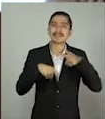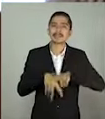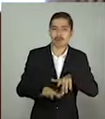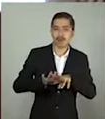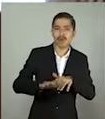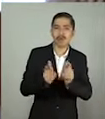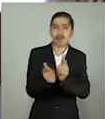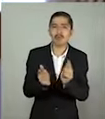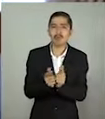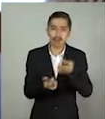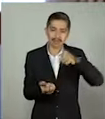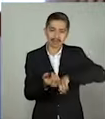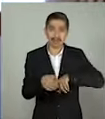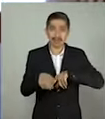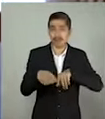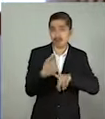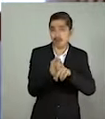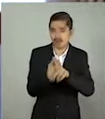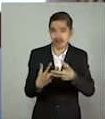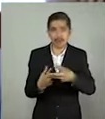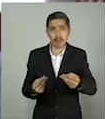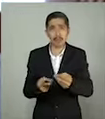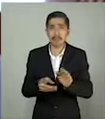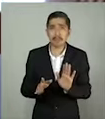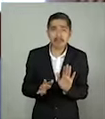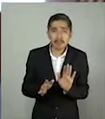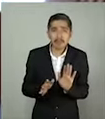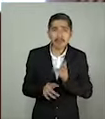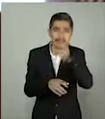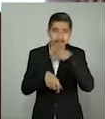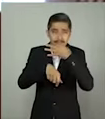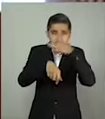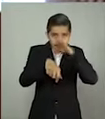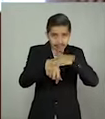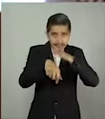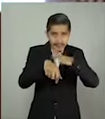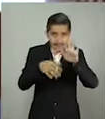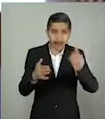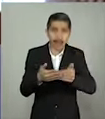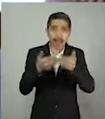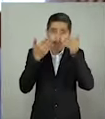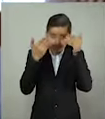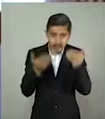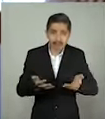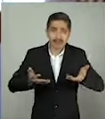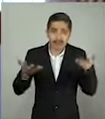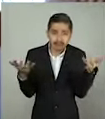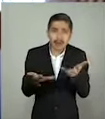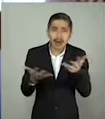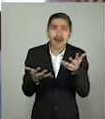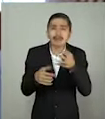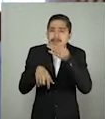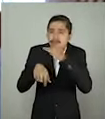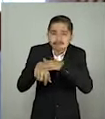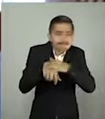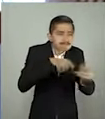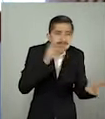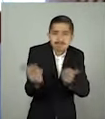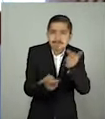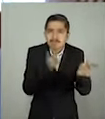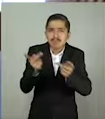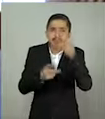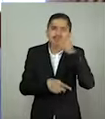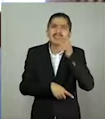particular de ese grupo. Quiero informar que en este momento estamos realizando una consulta